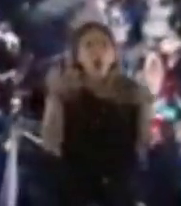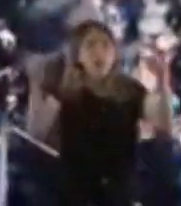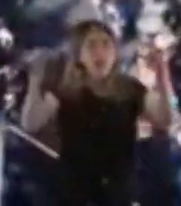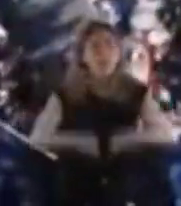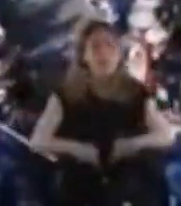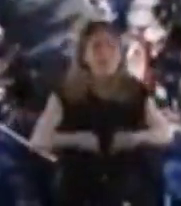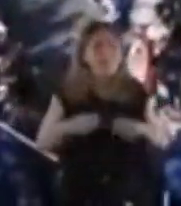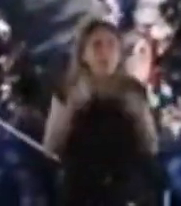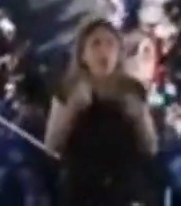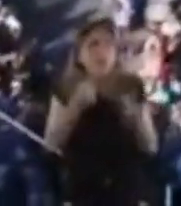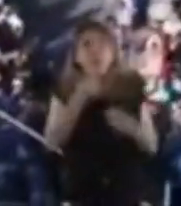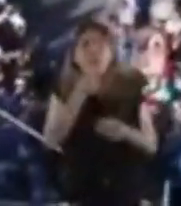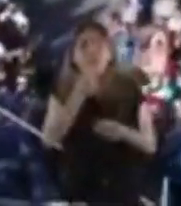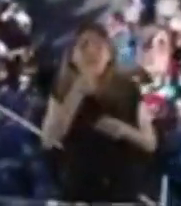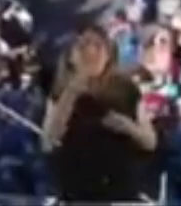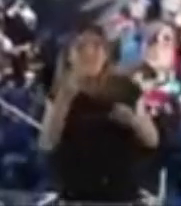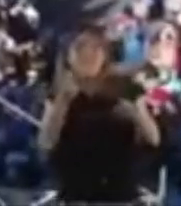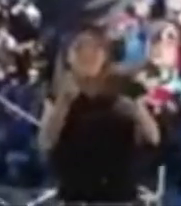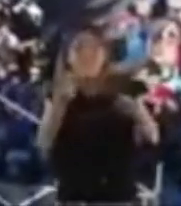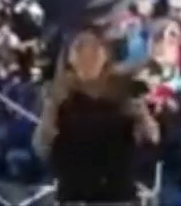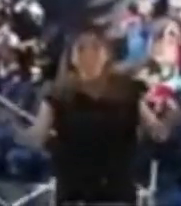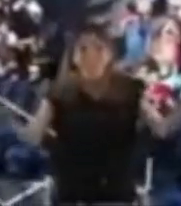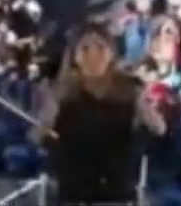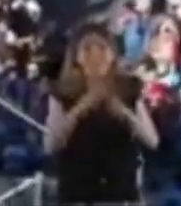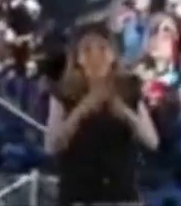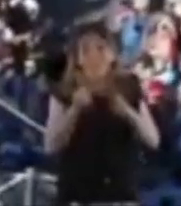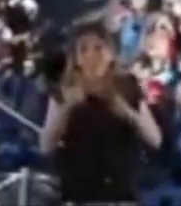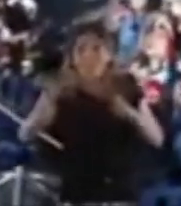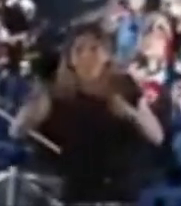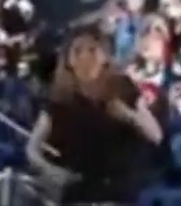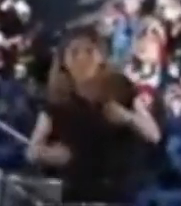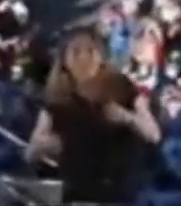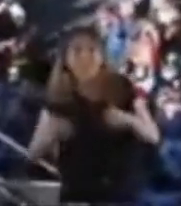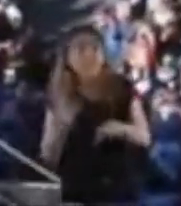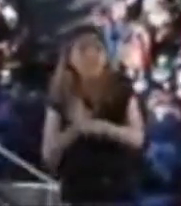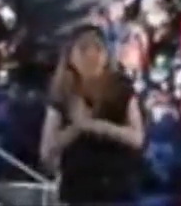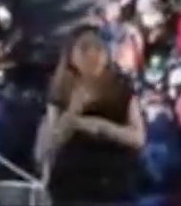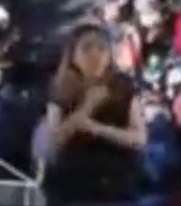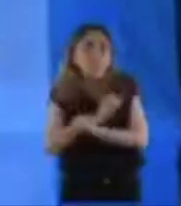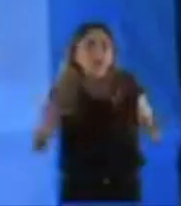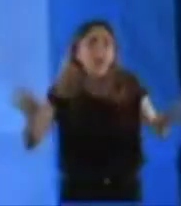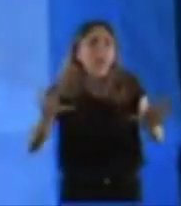Entrar en default sería una catástrofe nacional, queridas compañeras.